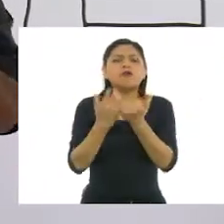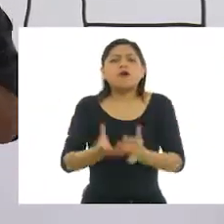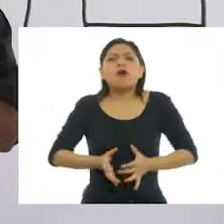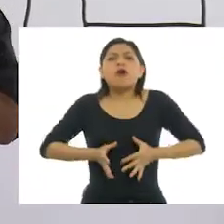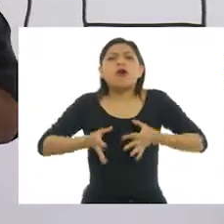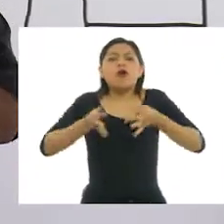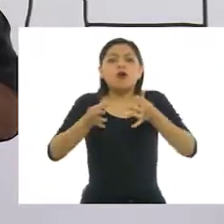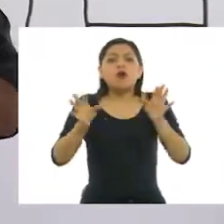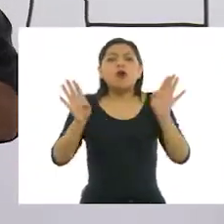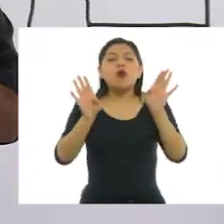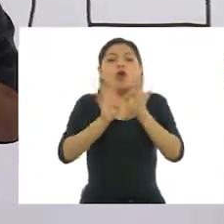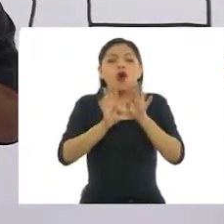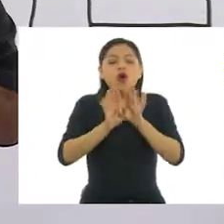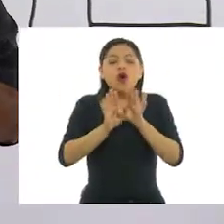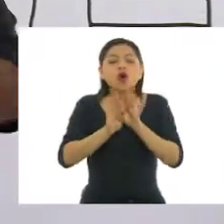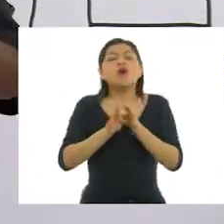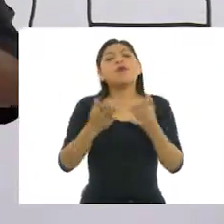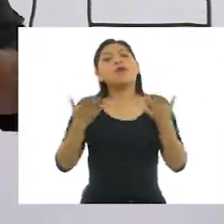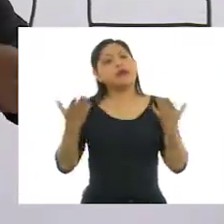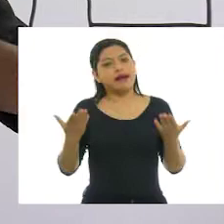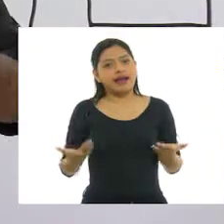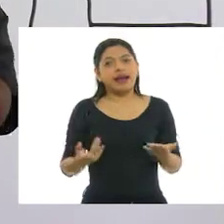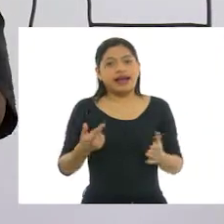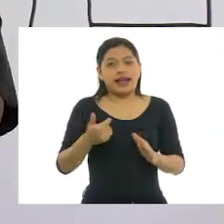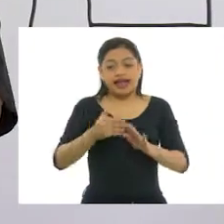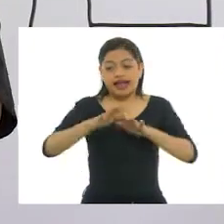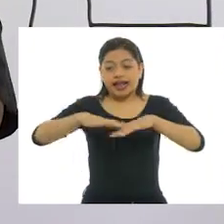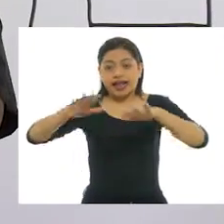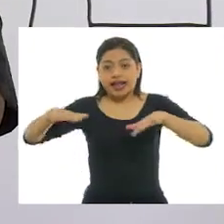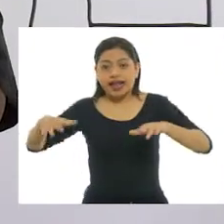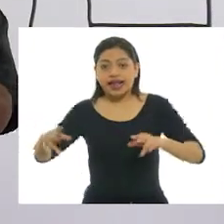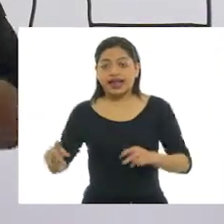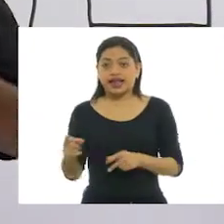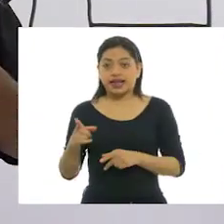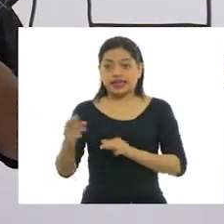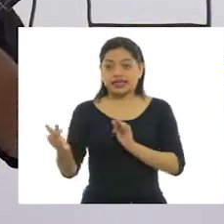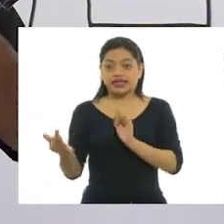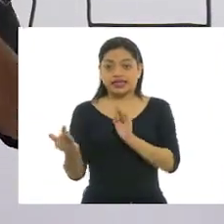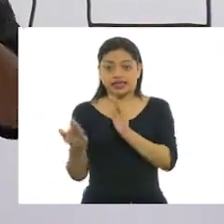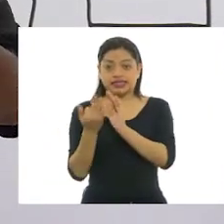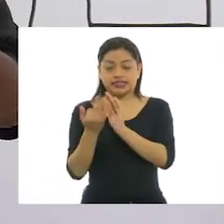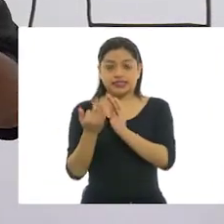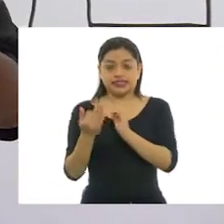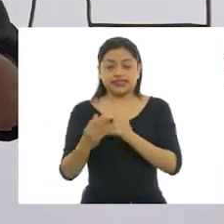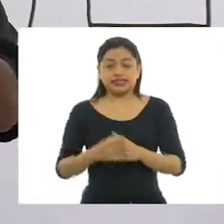el mestizaje que se originó en la costa veracruzana. Esta